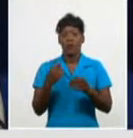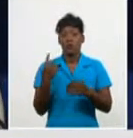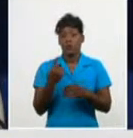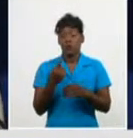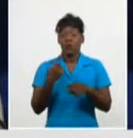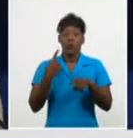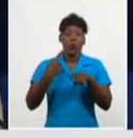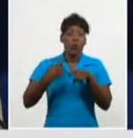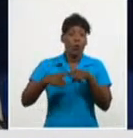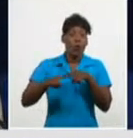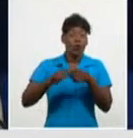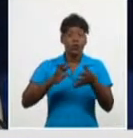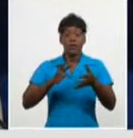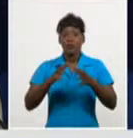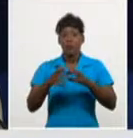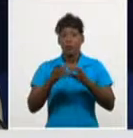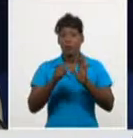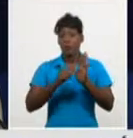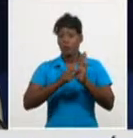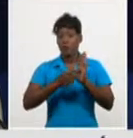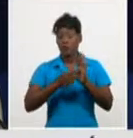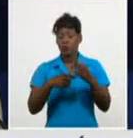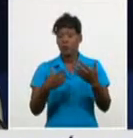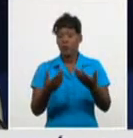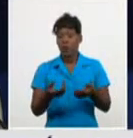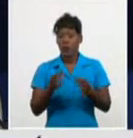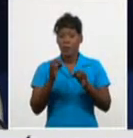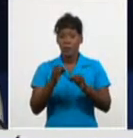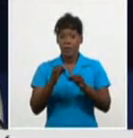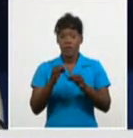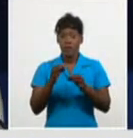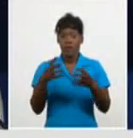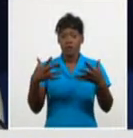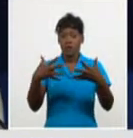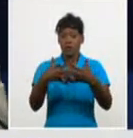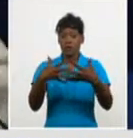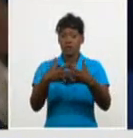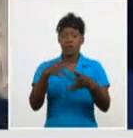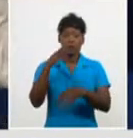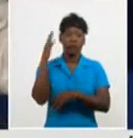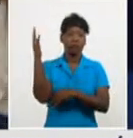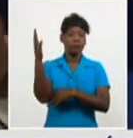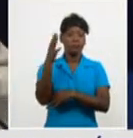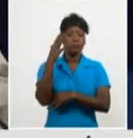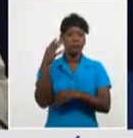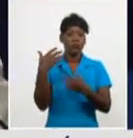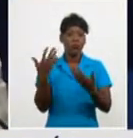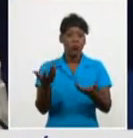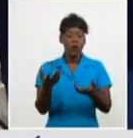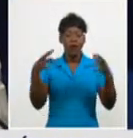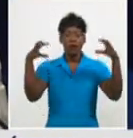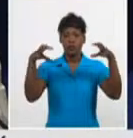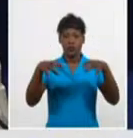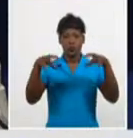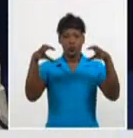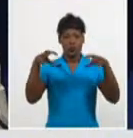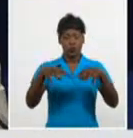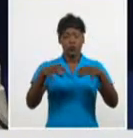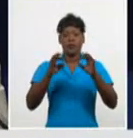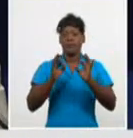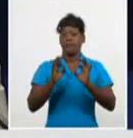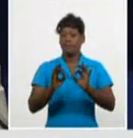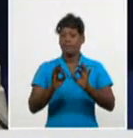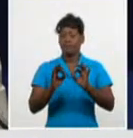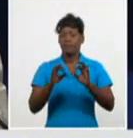otro elemento que tiene que ver con el clima y que se ha estado manejando, y es en relación con las lluvias, que las lluvias